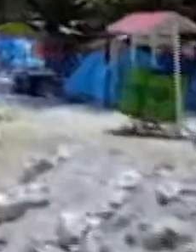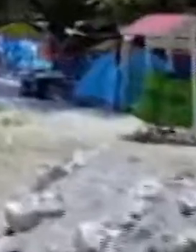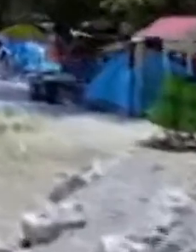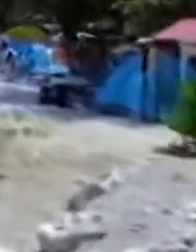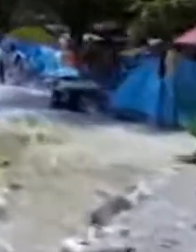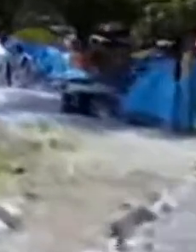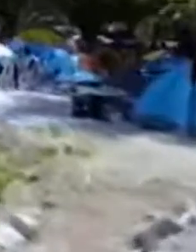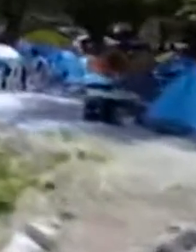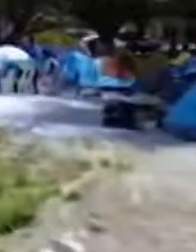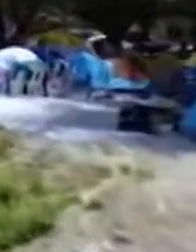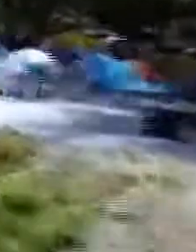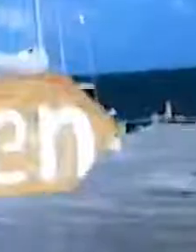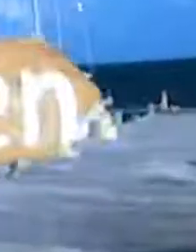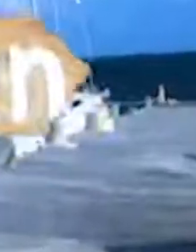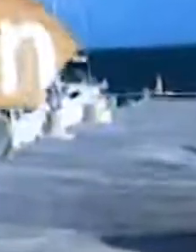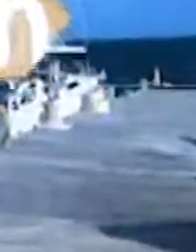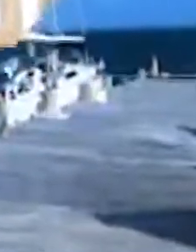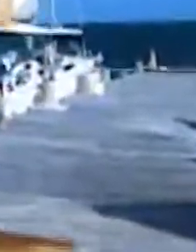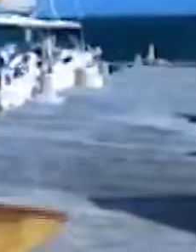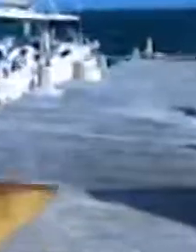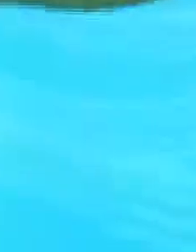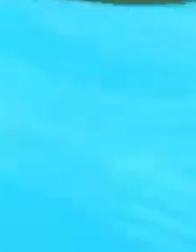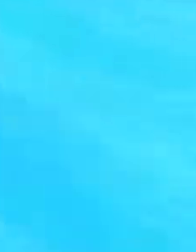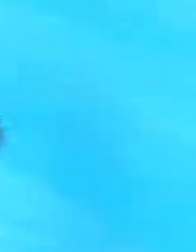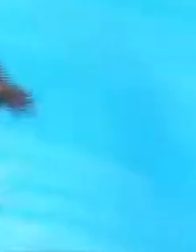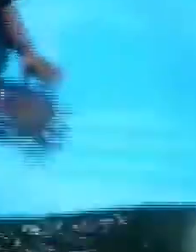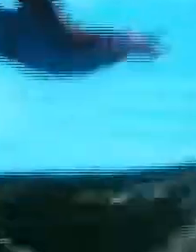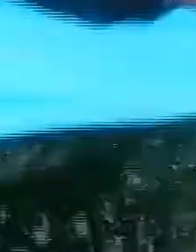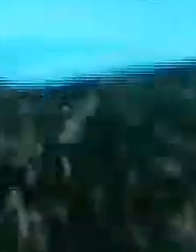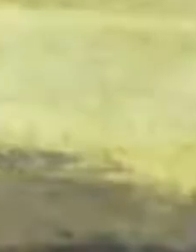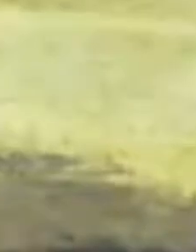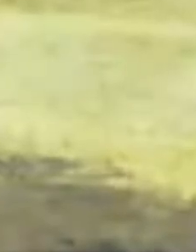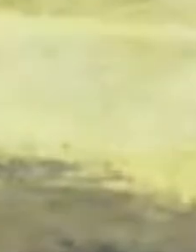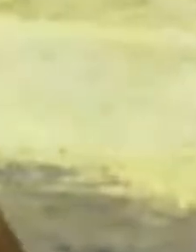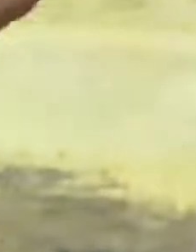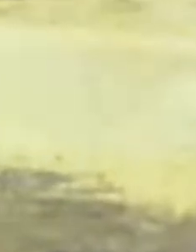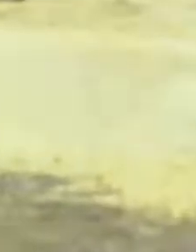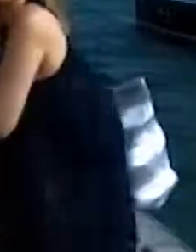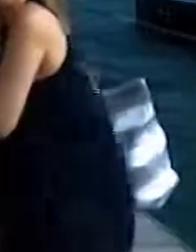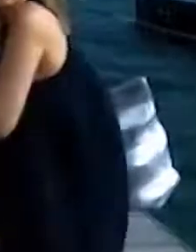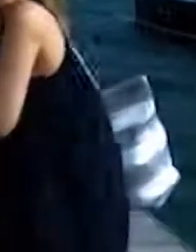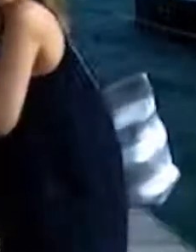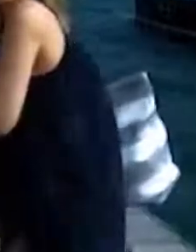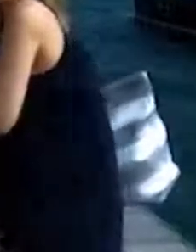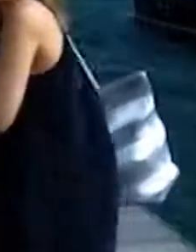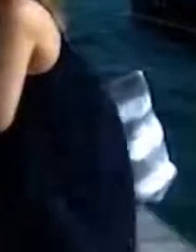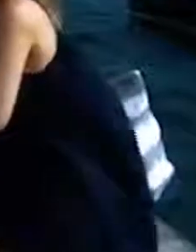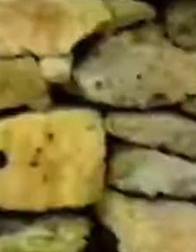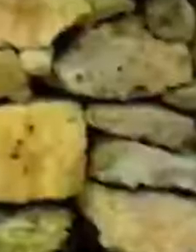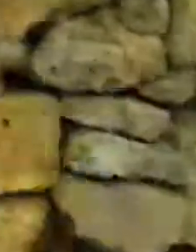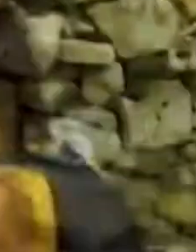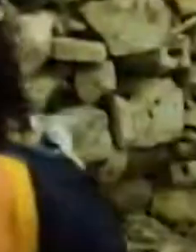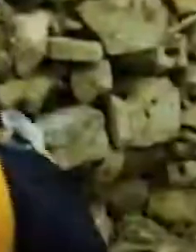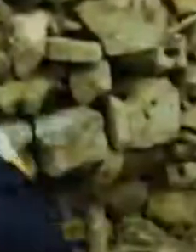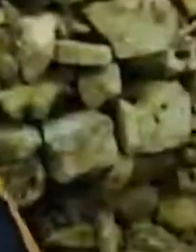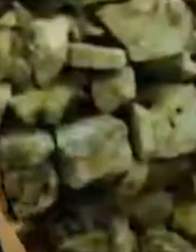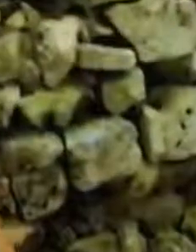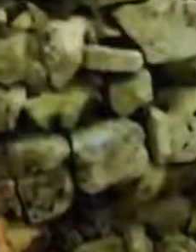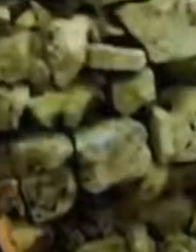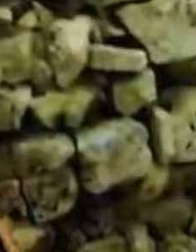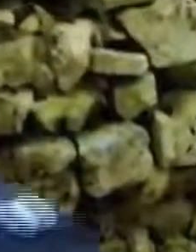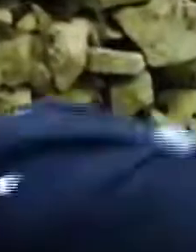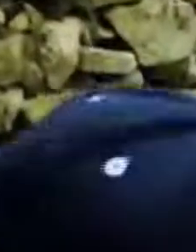Esta semana, acompañe a Enrique Márquez en explorar diversos rincones con anécdotas únicas. Tulum fue